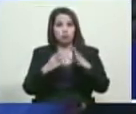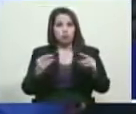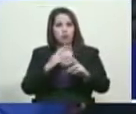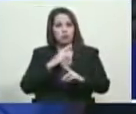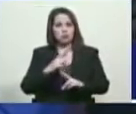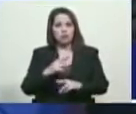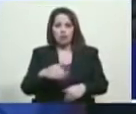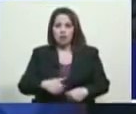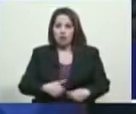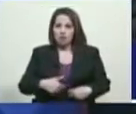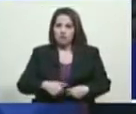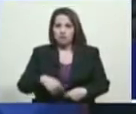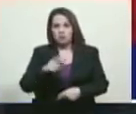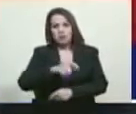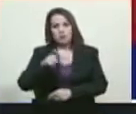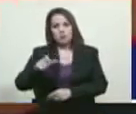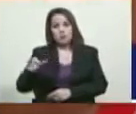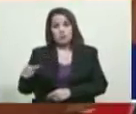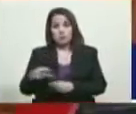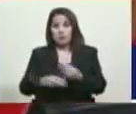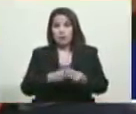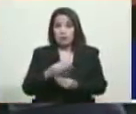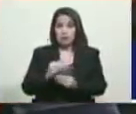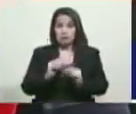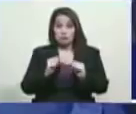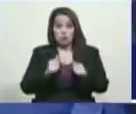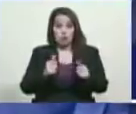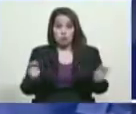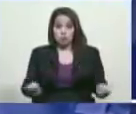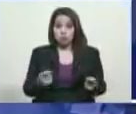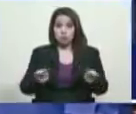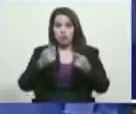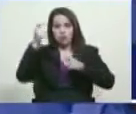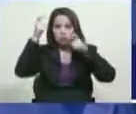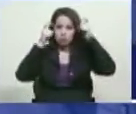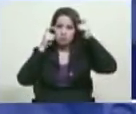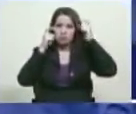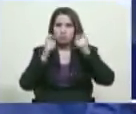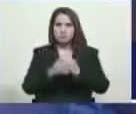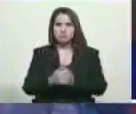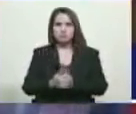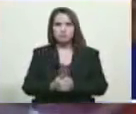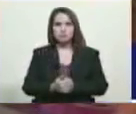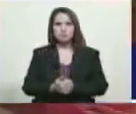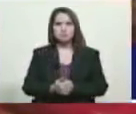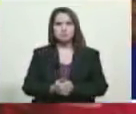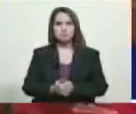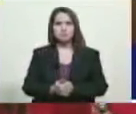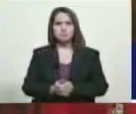esfuerzo, por supuesto, iniciado por el comandante supremo Hugo Chávez y que hoy le da continuidad a Nicolás Maduro Moros.